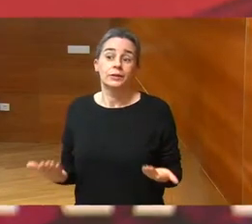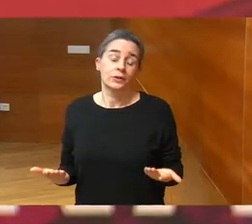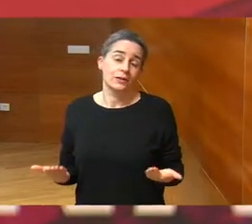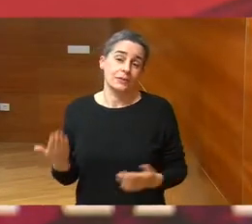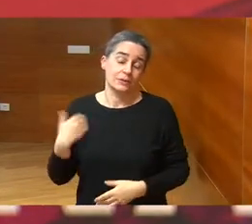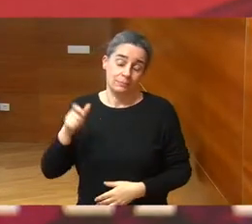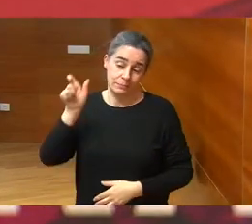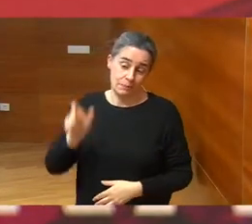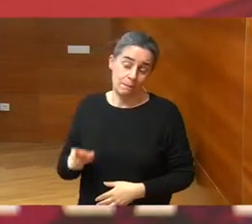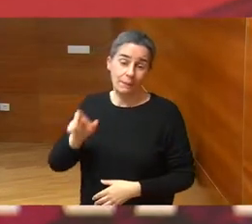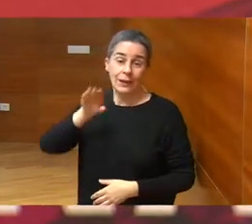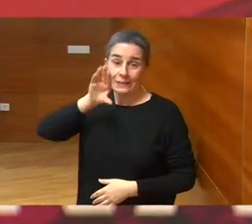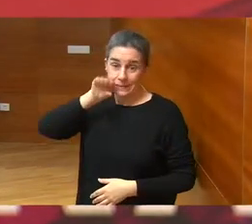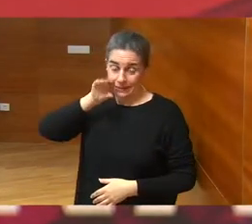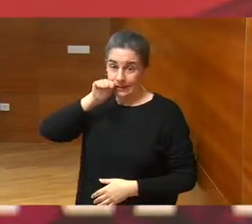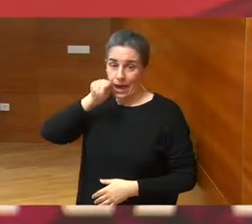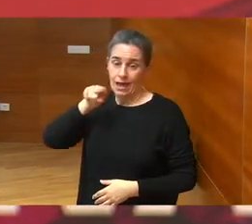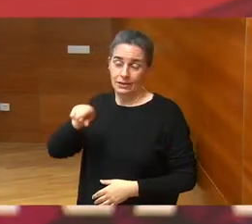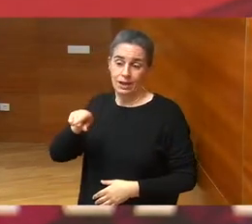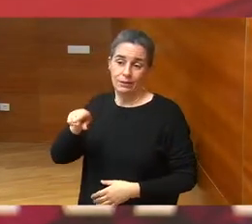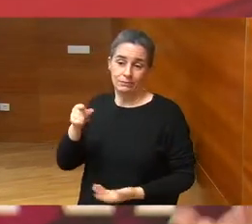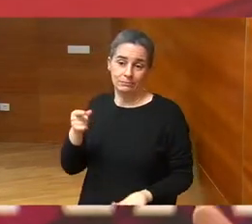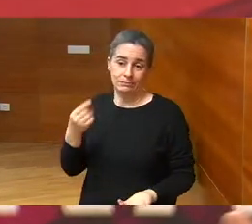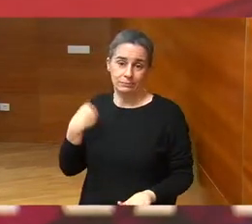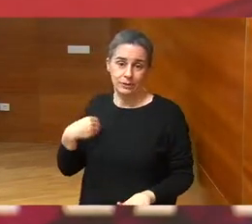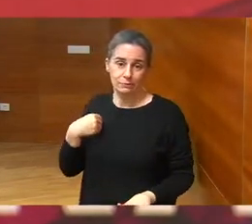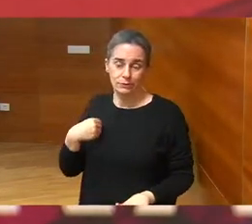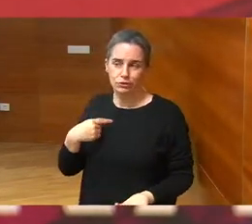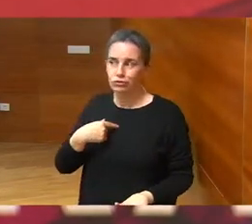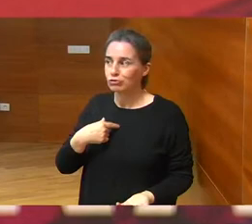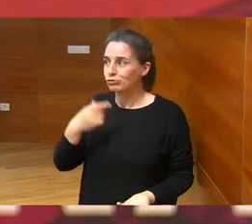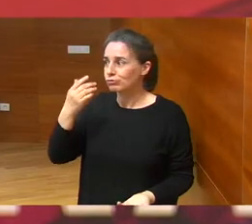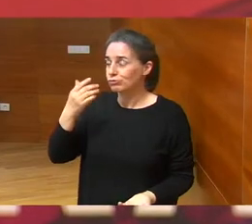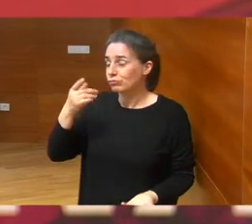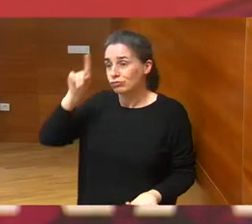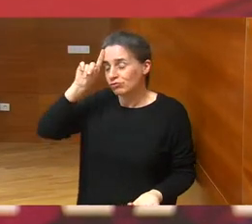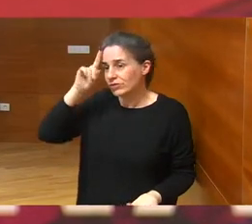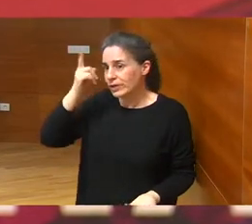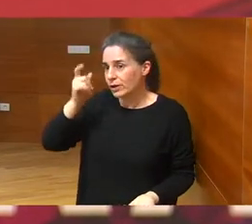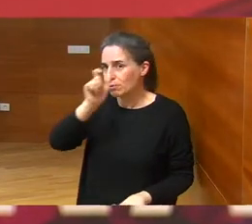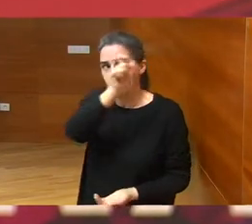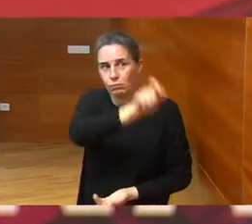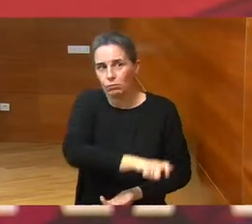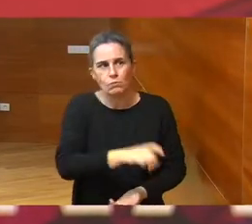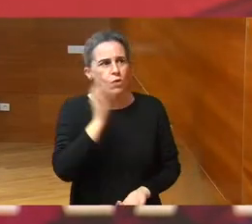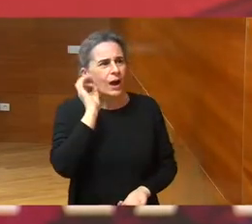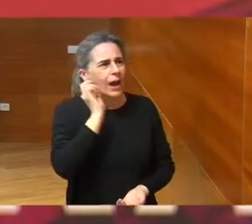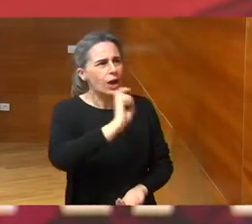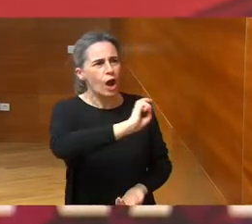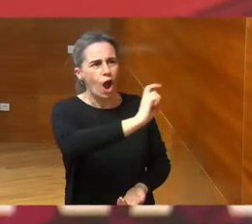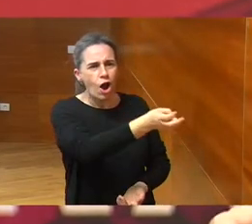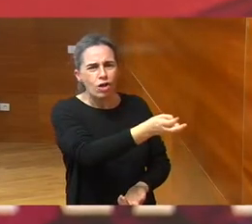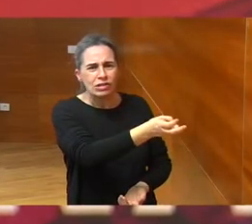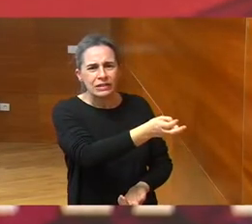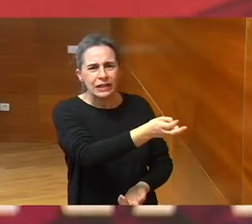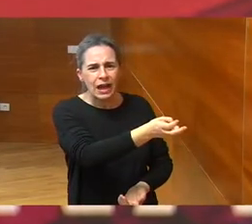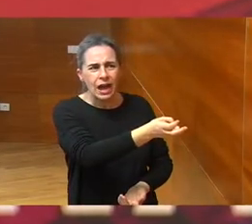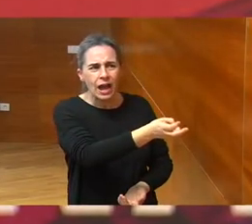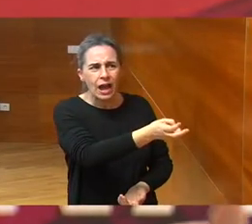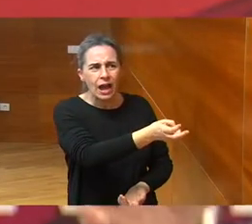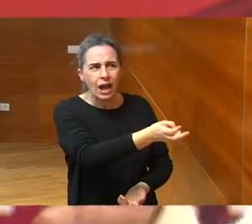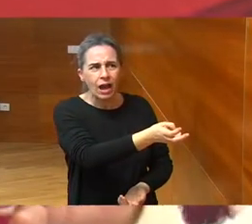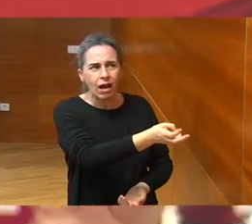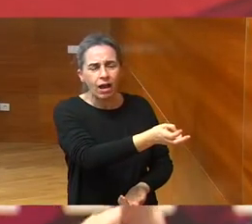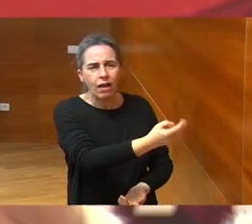pues pues no sé no me imagino a otra mujer no diciendo Bueno pues